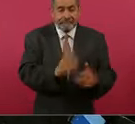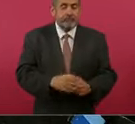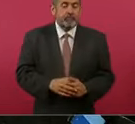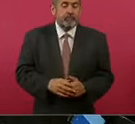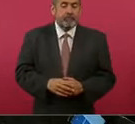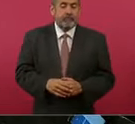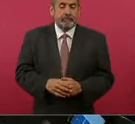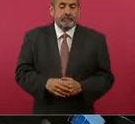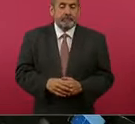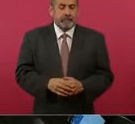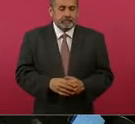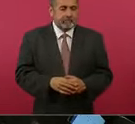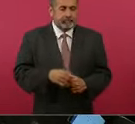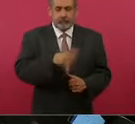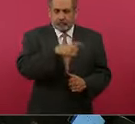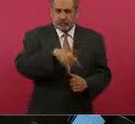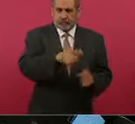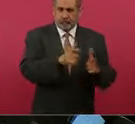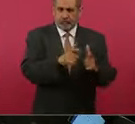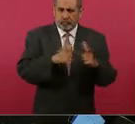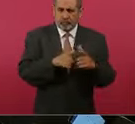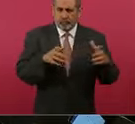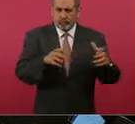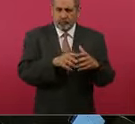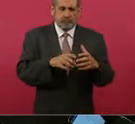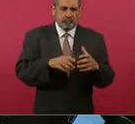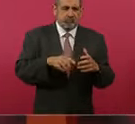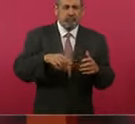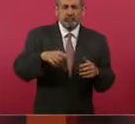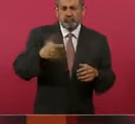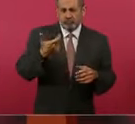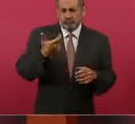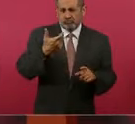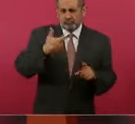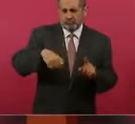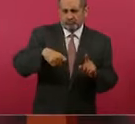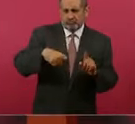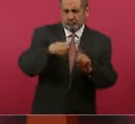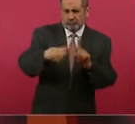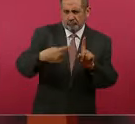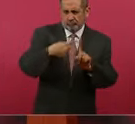Es un sector de clase media,